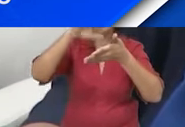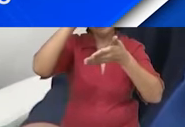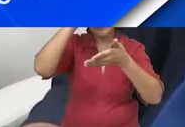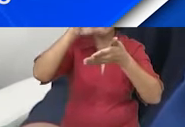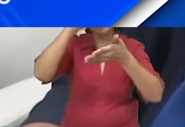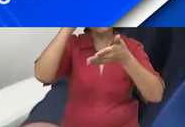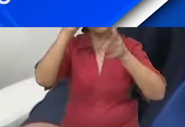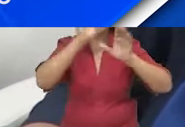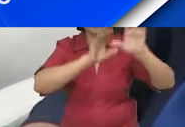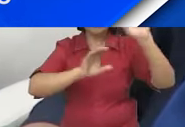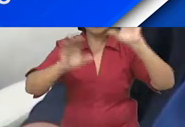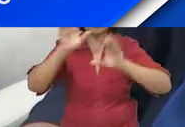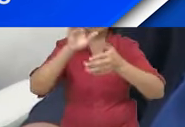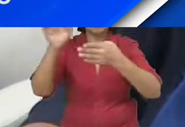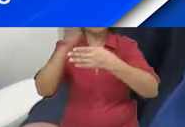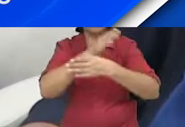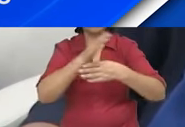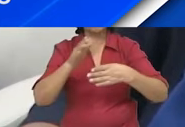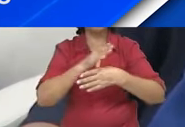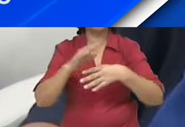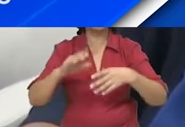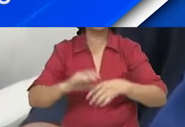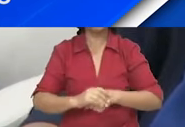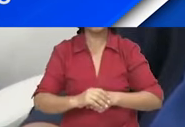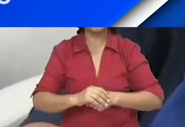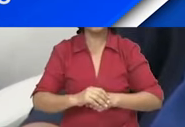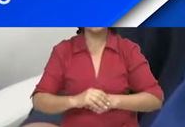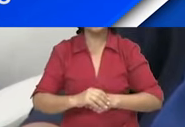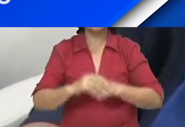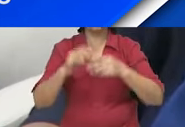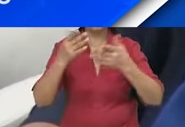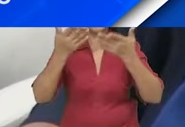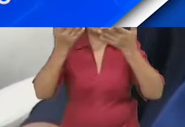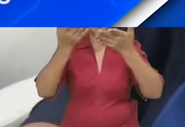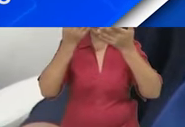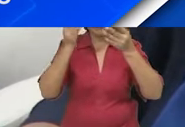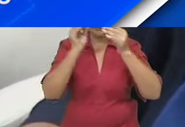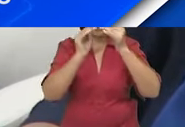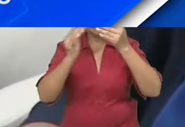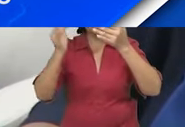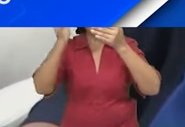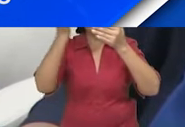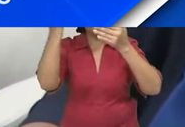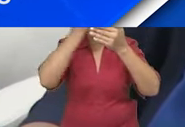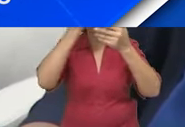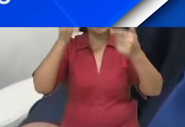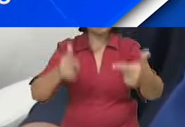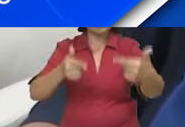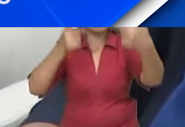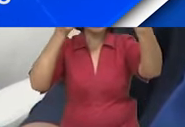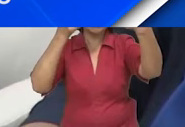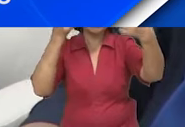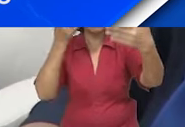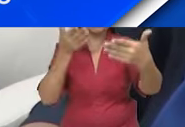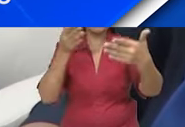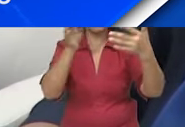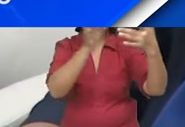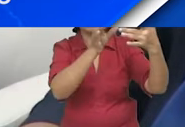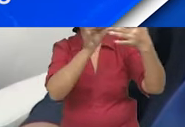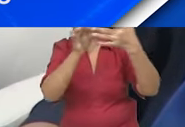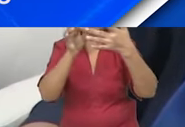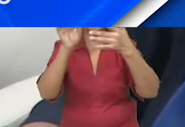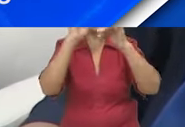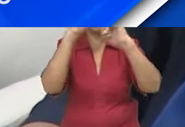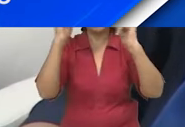conocimiento científico, a través de diplomados y encuentros virtuales con